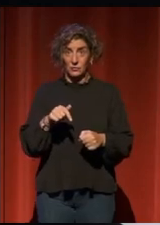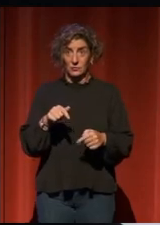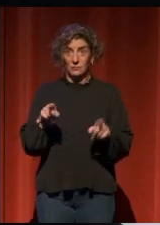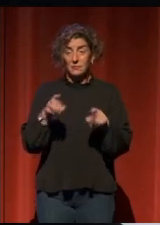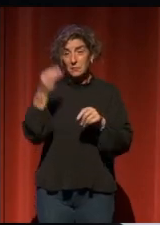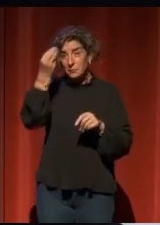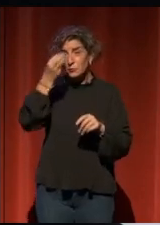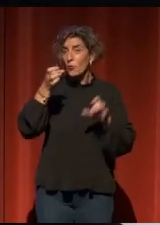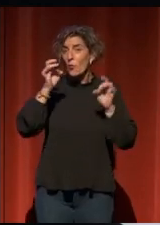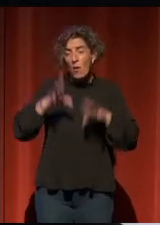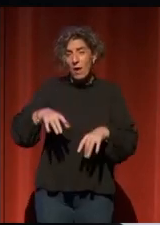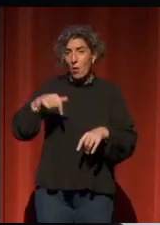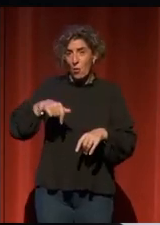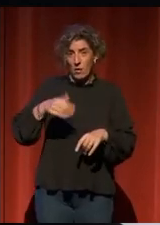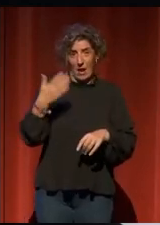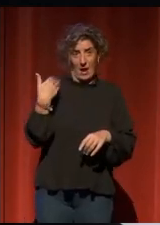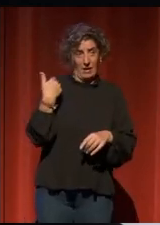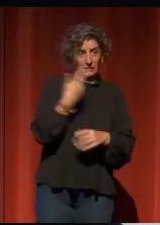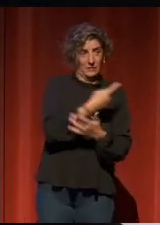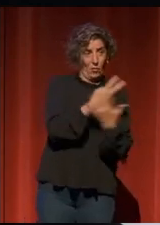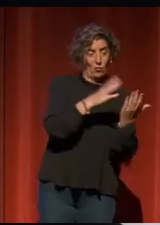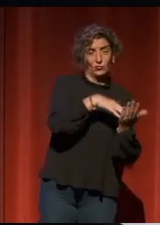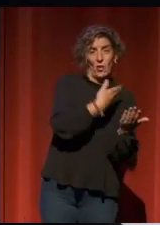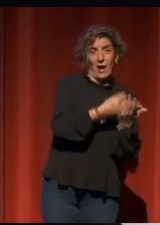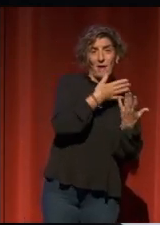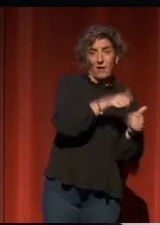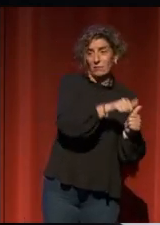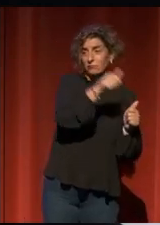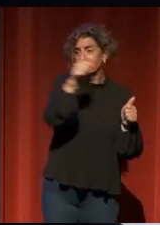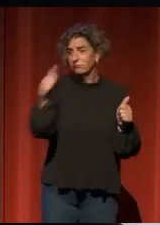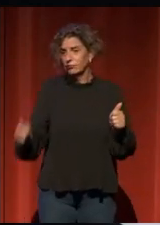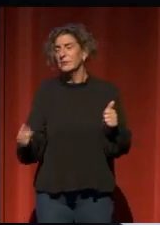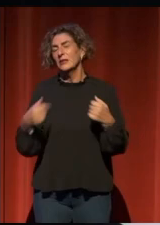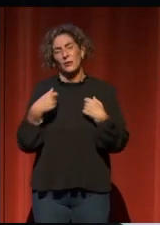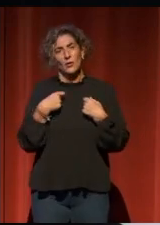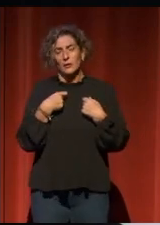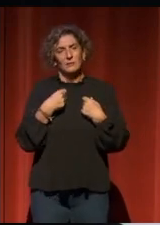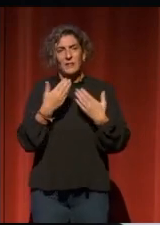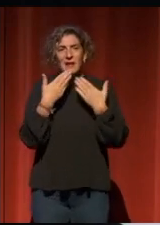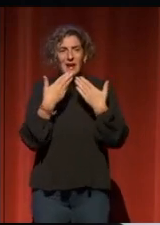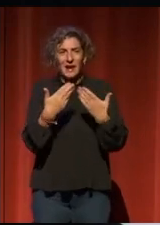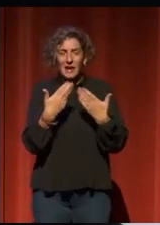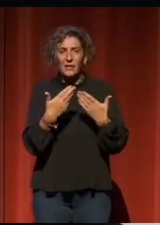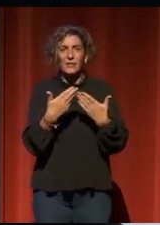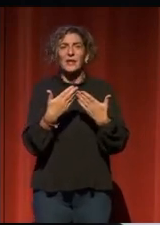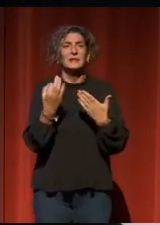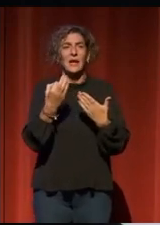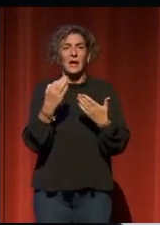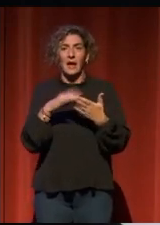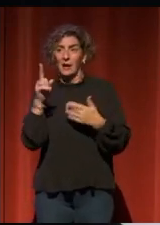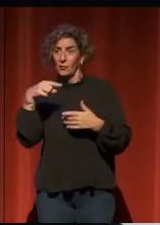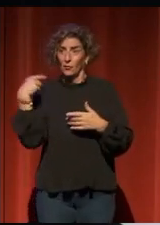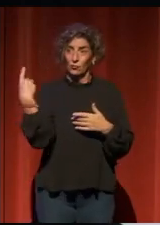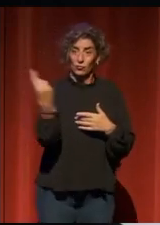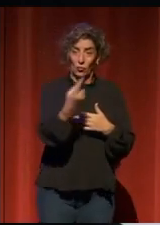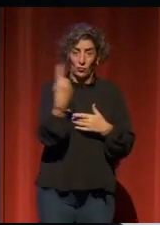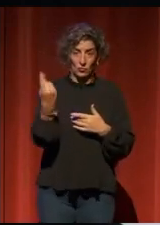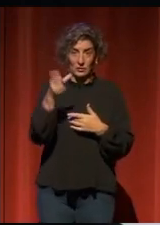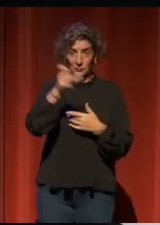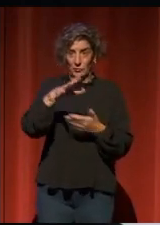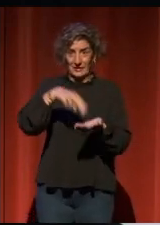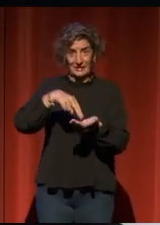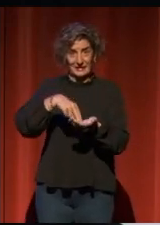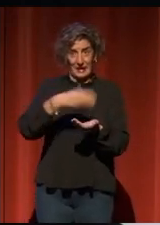sigo sintiendo una gratitud sin medida hacia lo que todos ustedes, cada uno de los que está